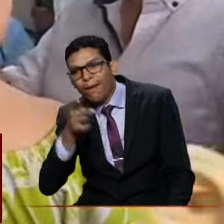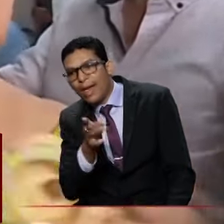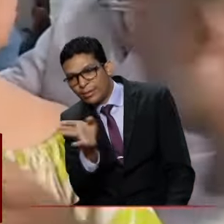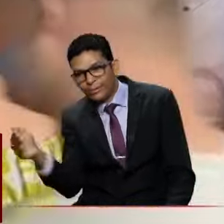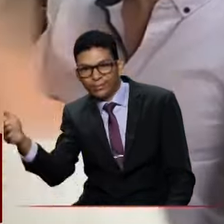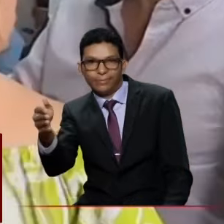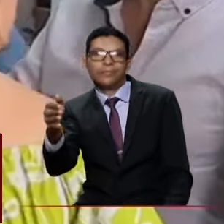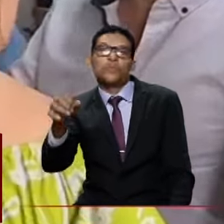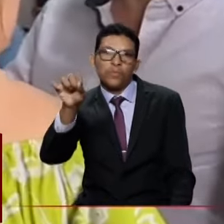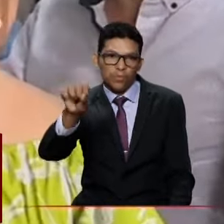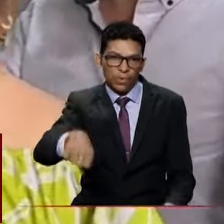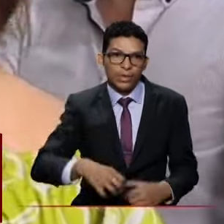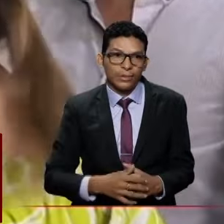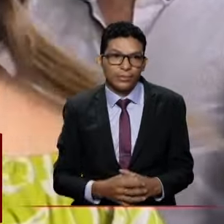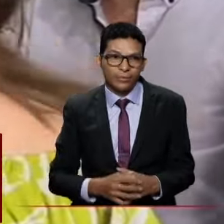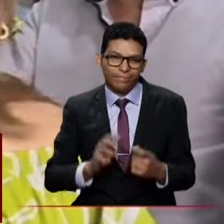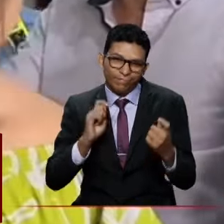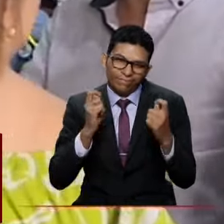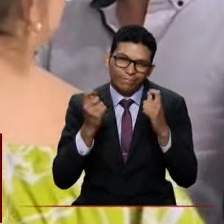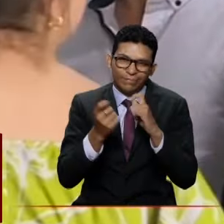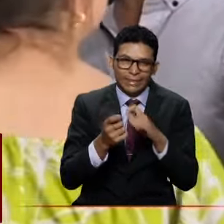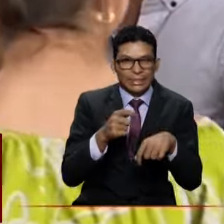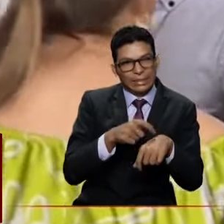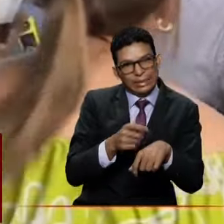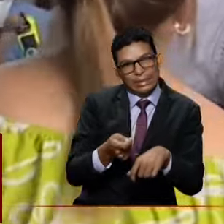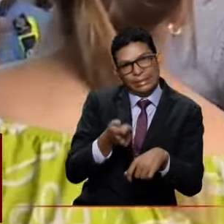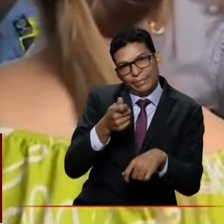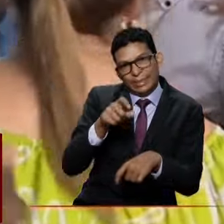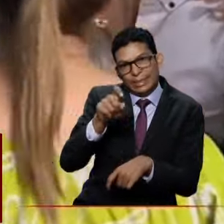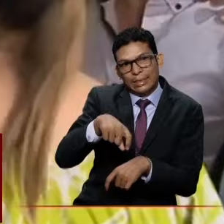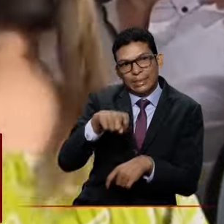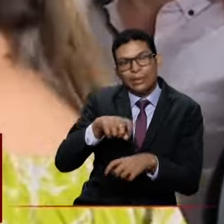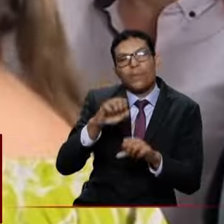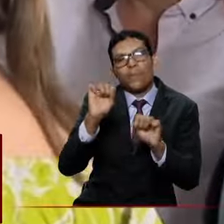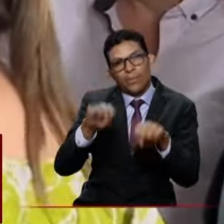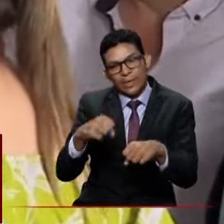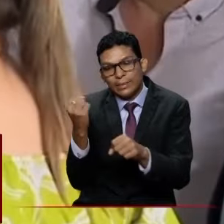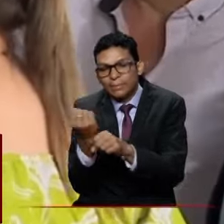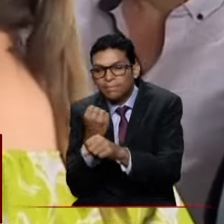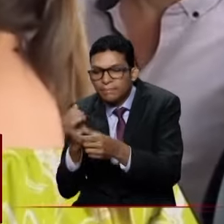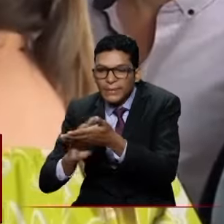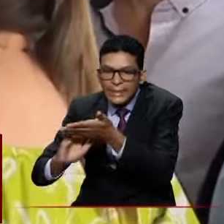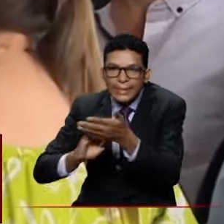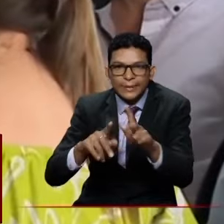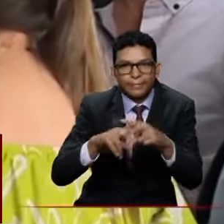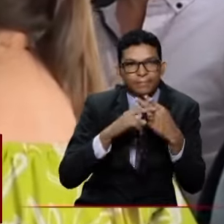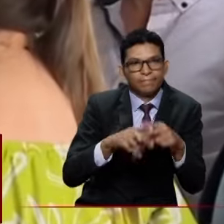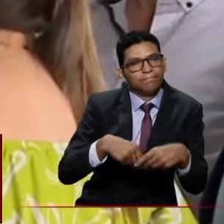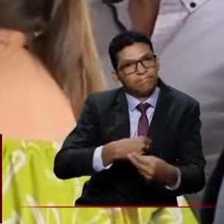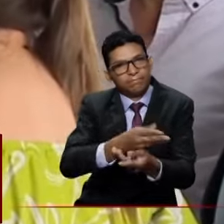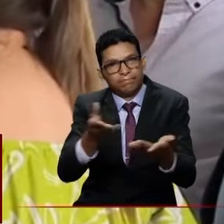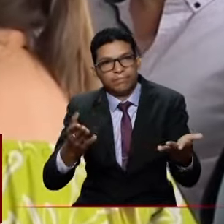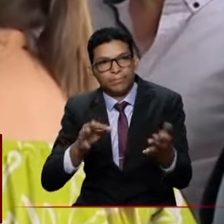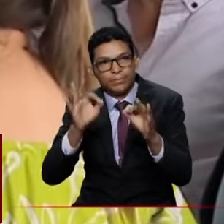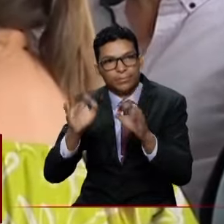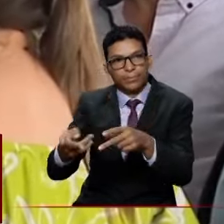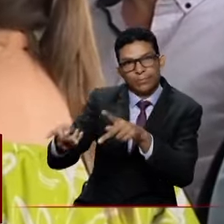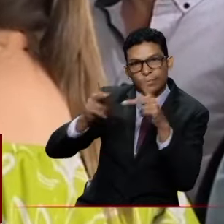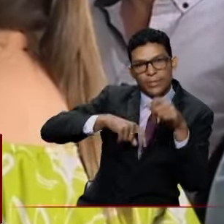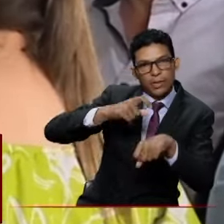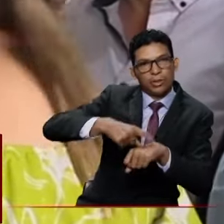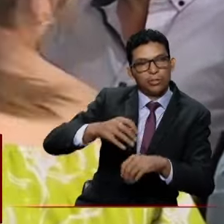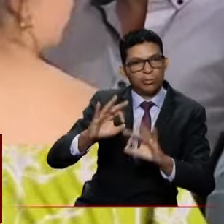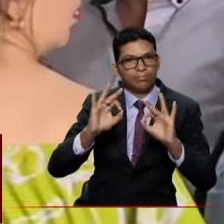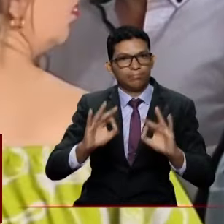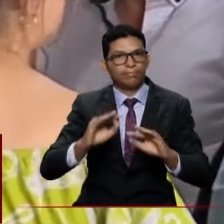Ciudad del Campo. Estos son cambios viales sustanciales que necesitamos para poder trabajar en ese sector y poder entregar la culminación del puente en el tiempo